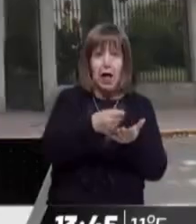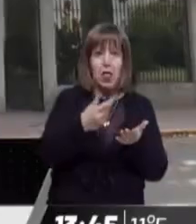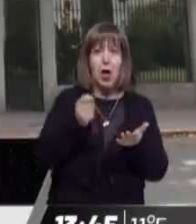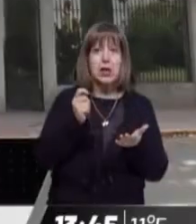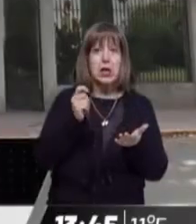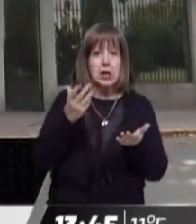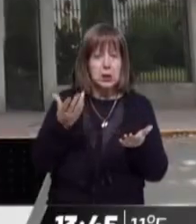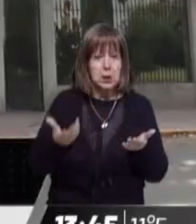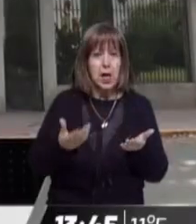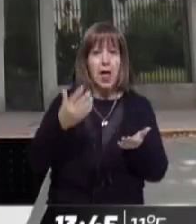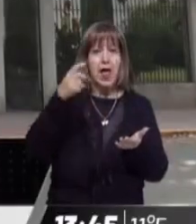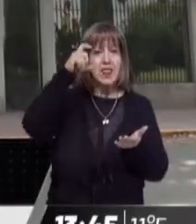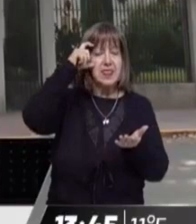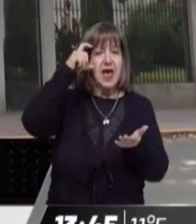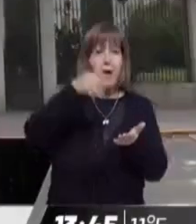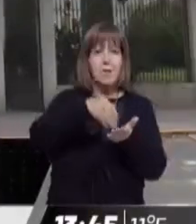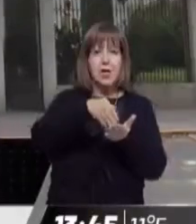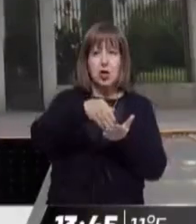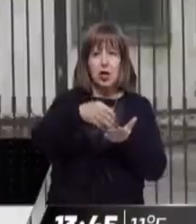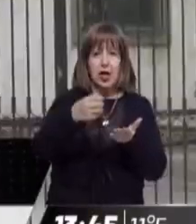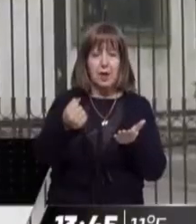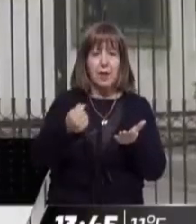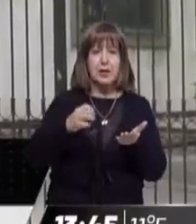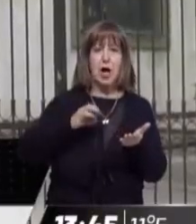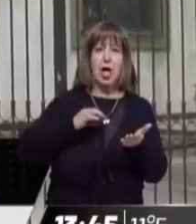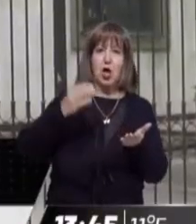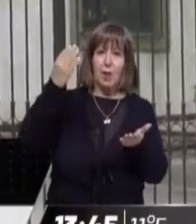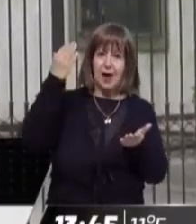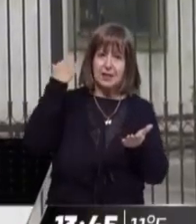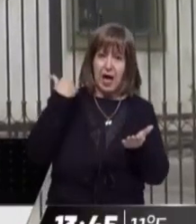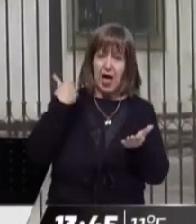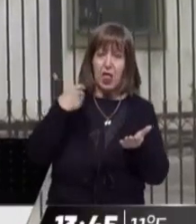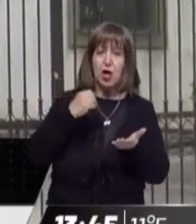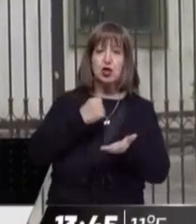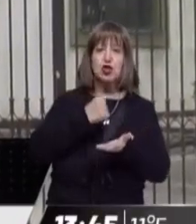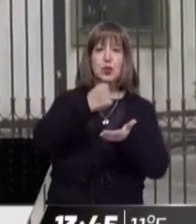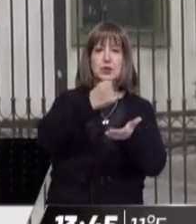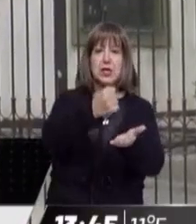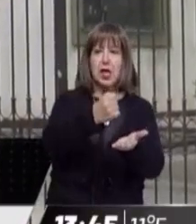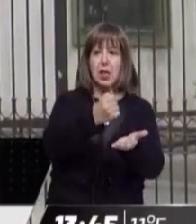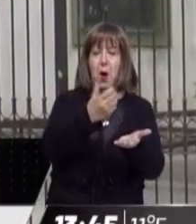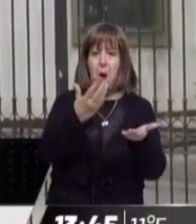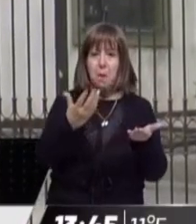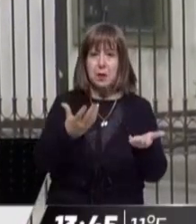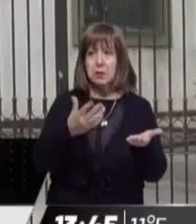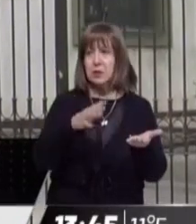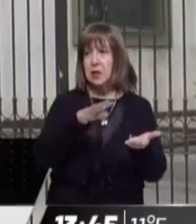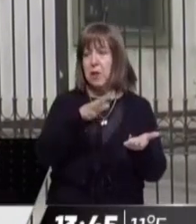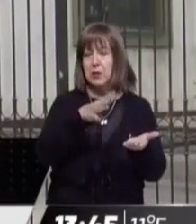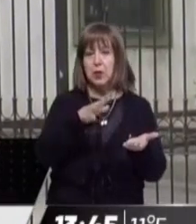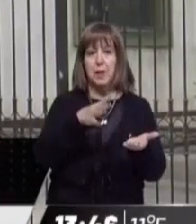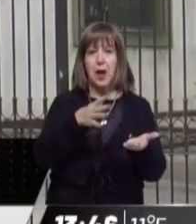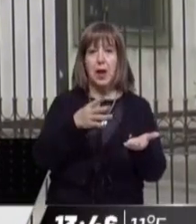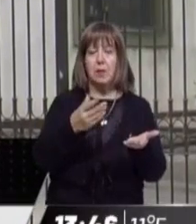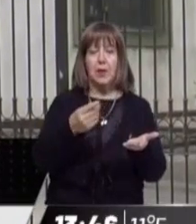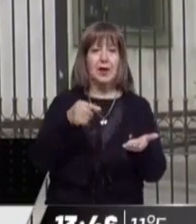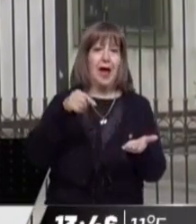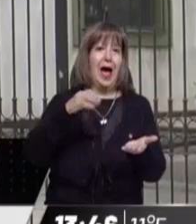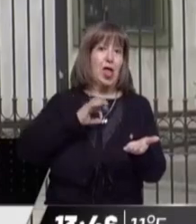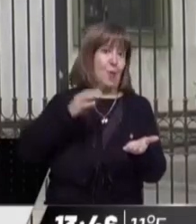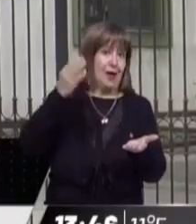rendidos por ejemplo 10 millones de pesos estamos hablando el año pasado hoy día si lo si lo actualizamos estaríamos hablando mucho más